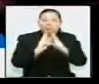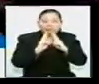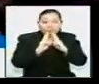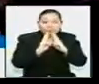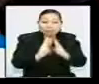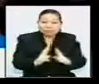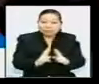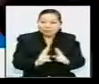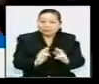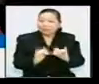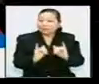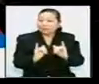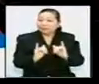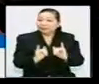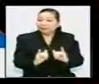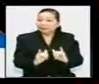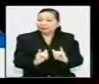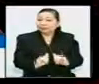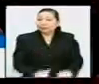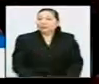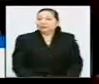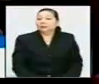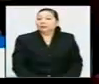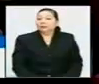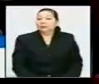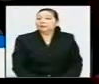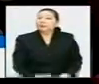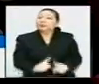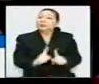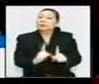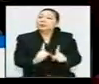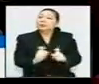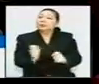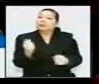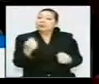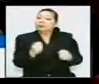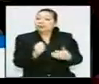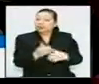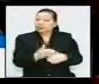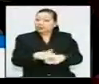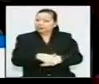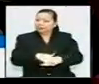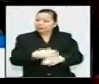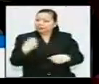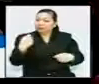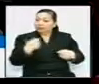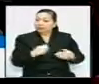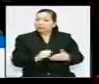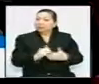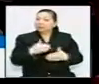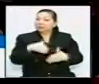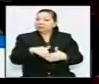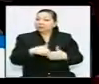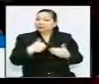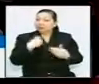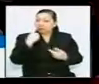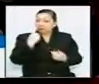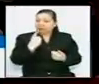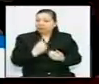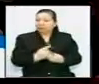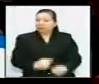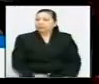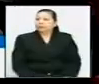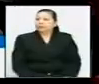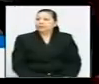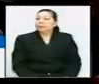recomendaciones él establece lo siguiente: consultar a Proinversión si durante el proceso de promoción de la inversión los postores tuvieron conocimiento o